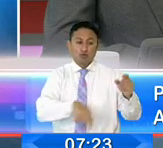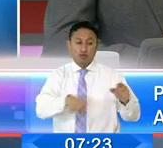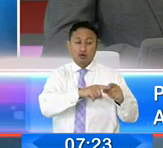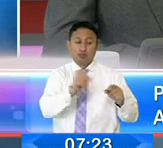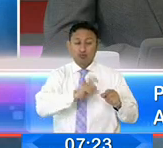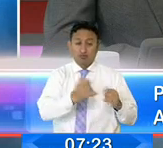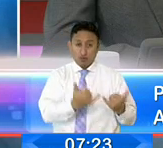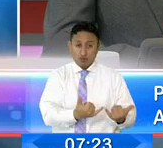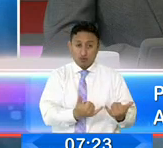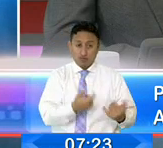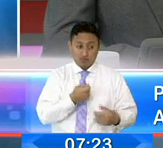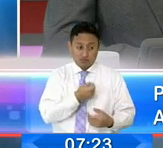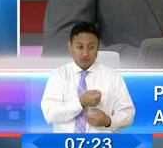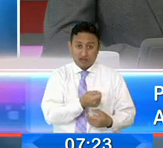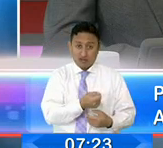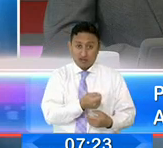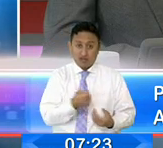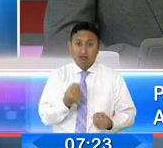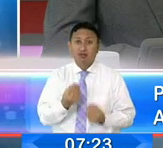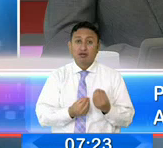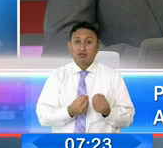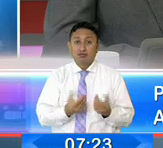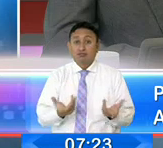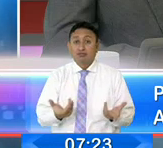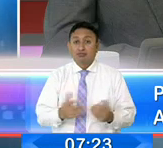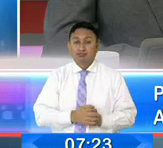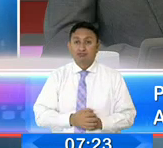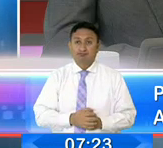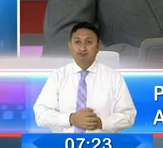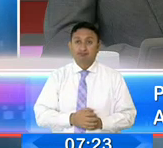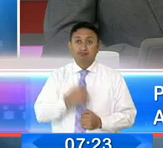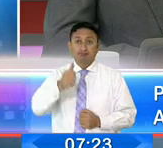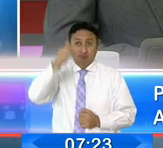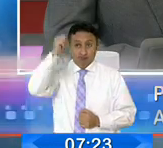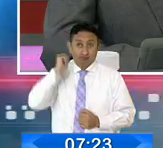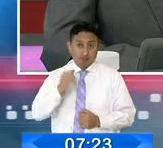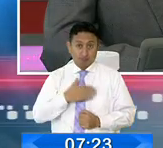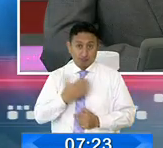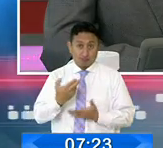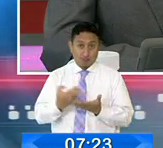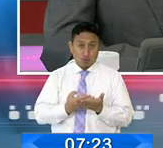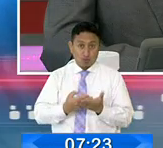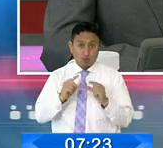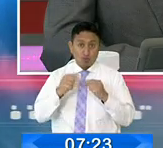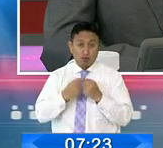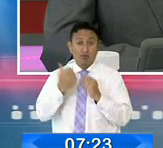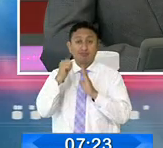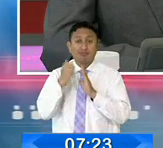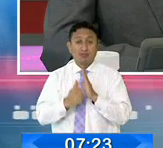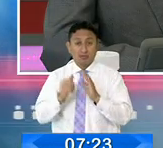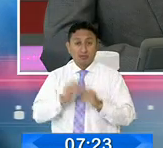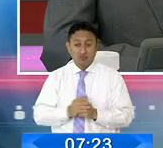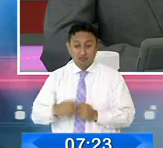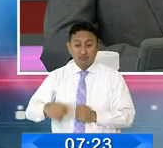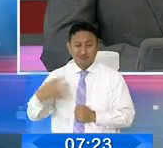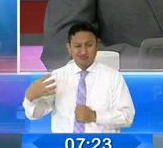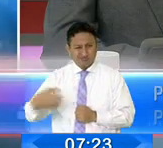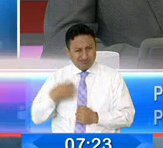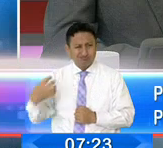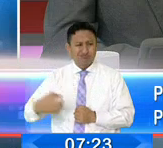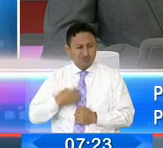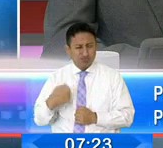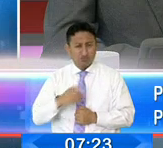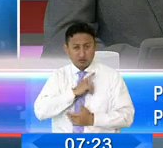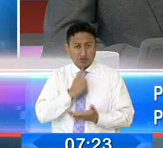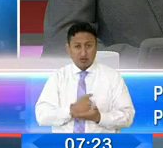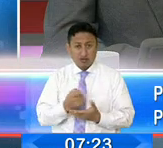tienen problemas neurálgicos en este momento. El día de ayer tenía una reunión con un grupo de artesanos y se quejaban, en efecto, de que